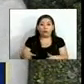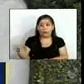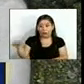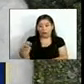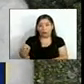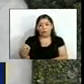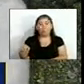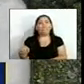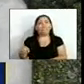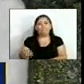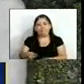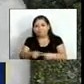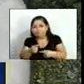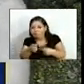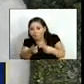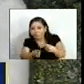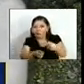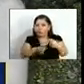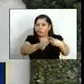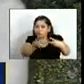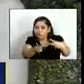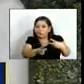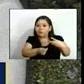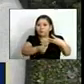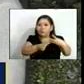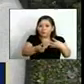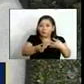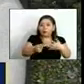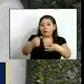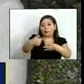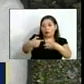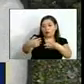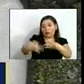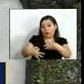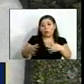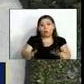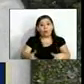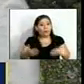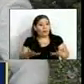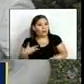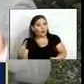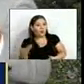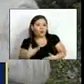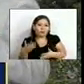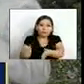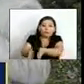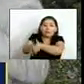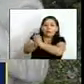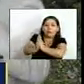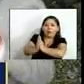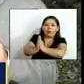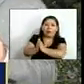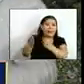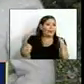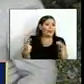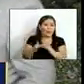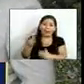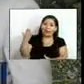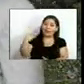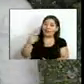es que ellos fueron quitándonos poco a poco las facultades legales, porque lo que nosotros estamos pidiendo fue lo que pedimos el primer